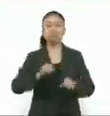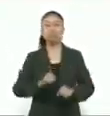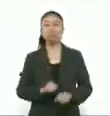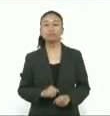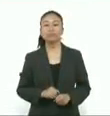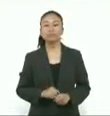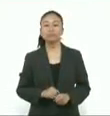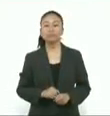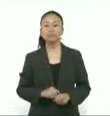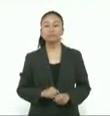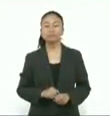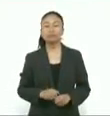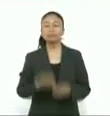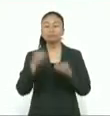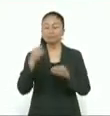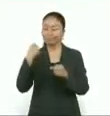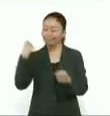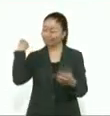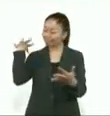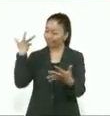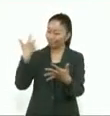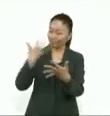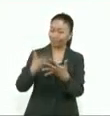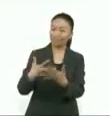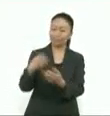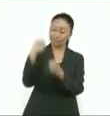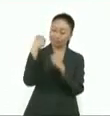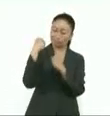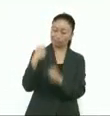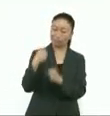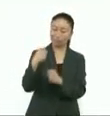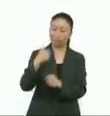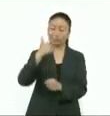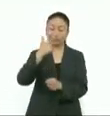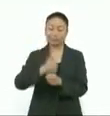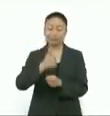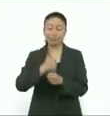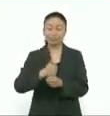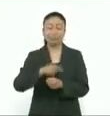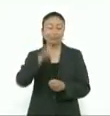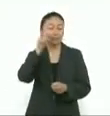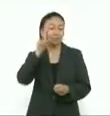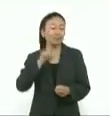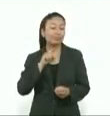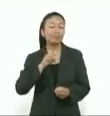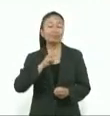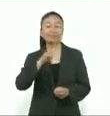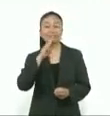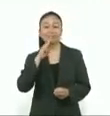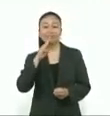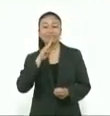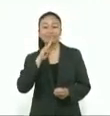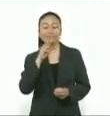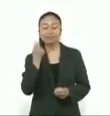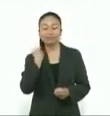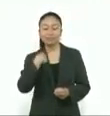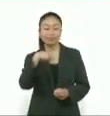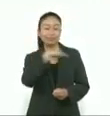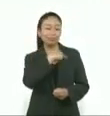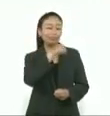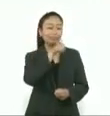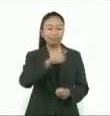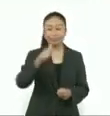Tras décadas de lucha de nuestras abuelas, de nuestras madres, de nosotras